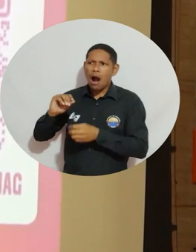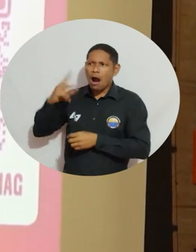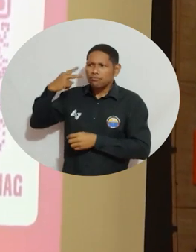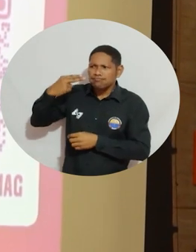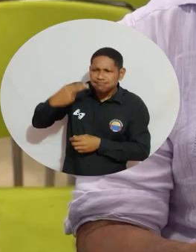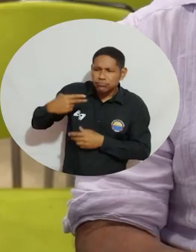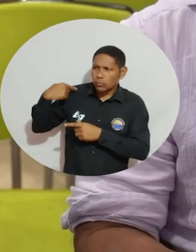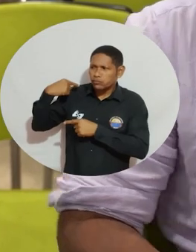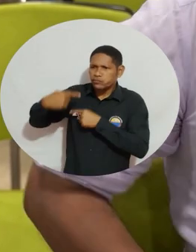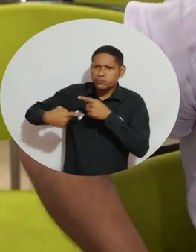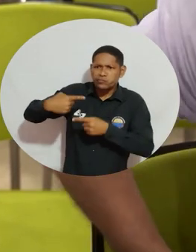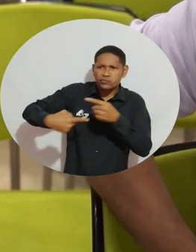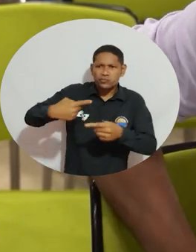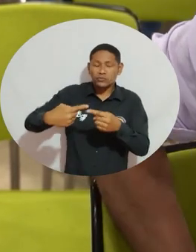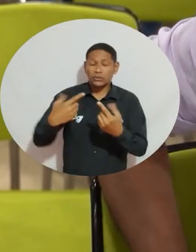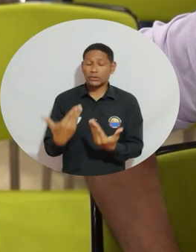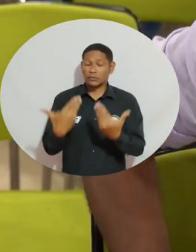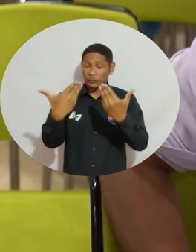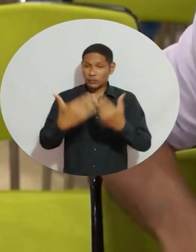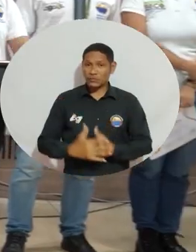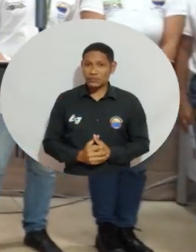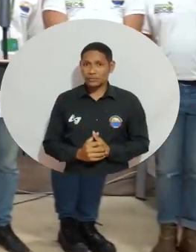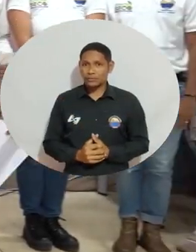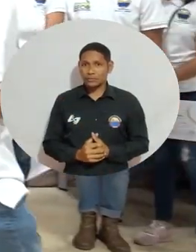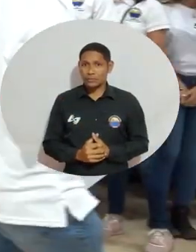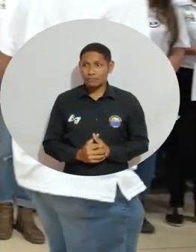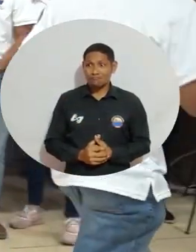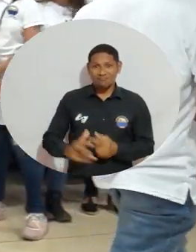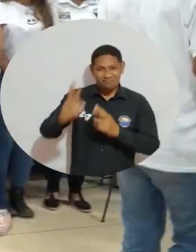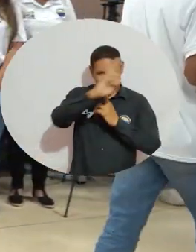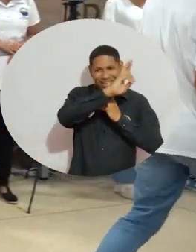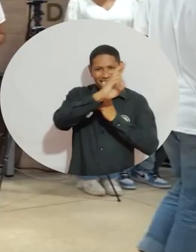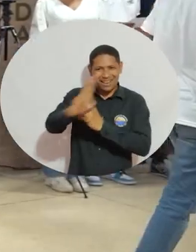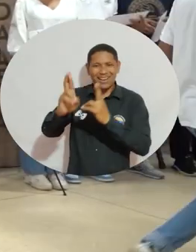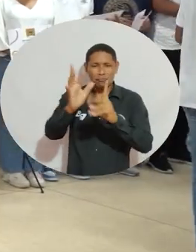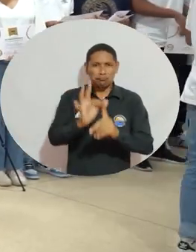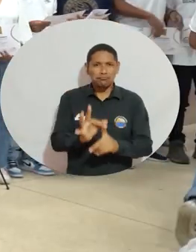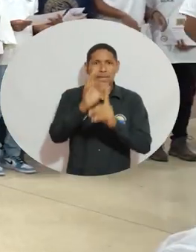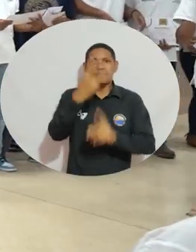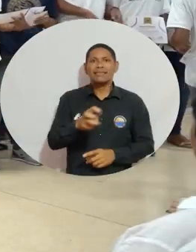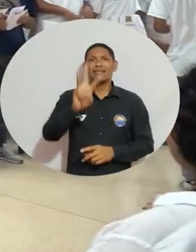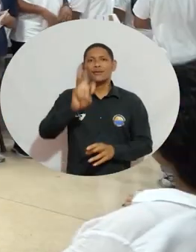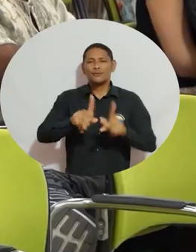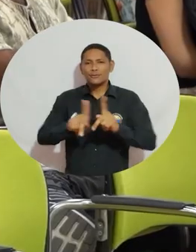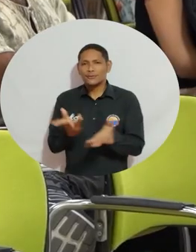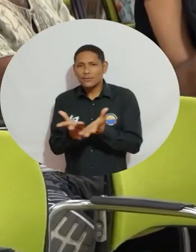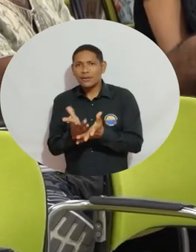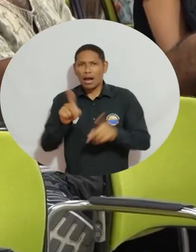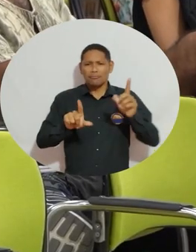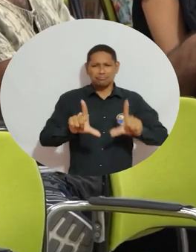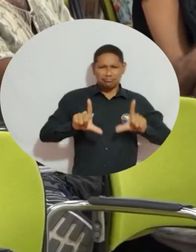de la historia de ese relicto tan importante para el campus. La conmemoración abrió espacio a la entrega de reconocimientos a